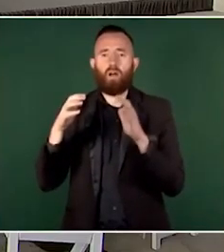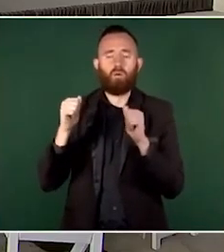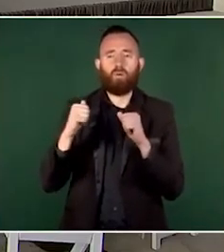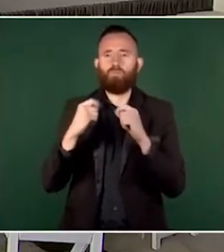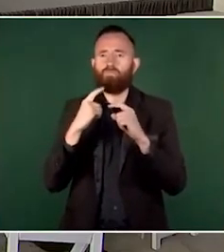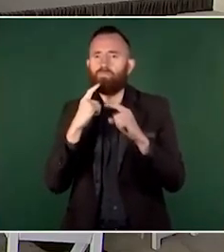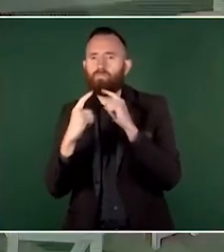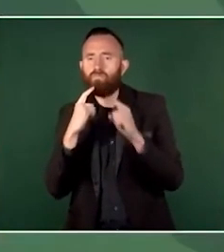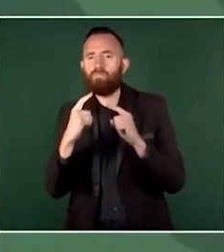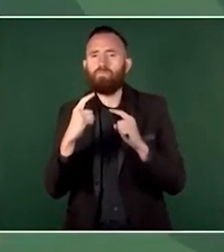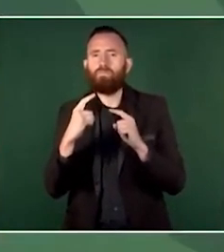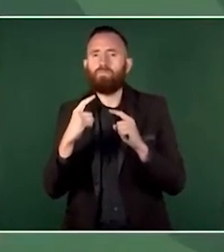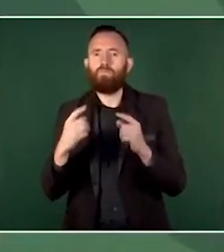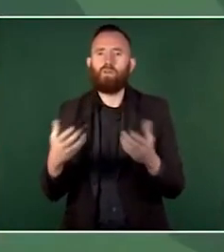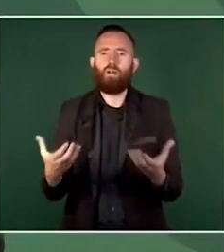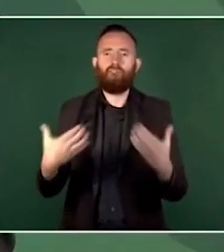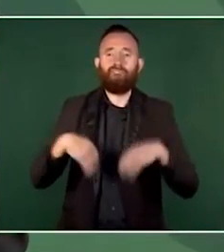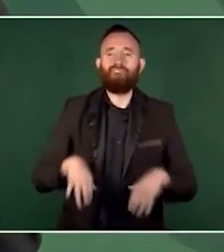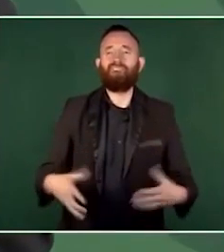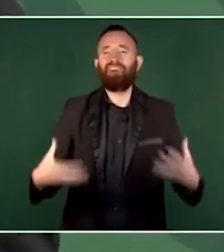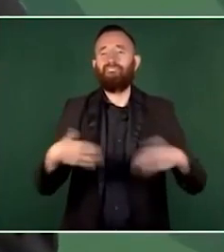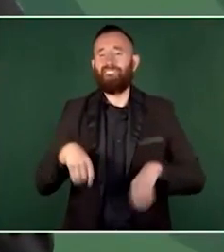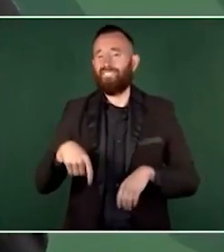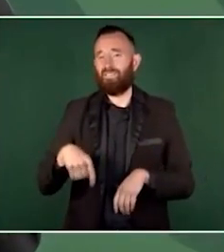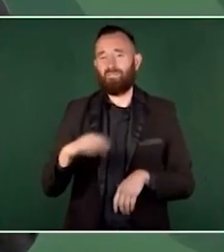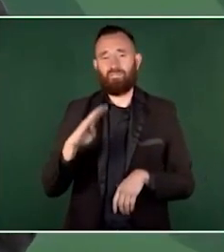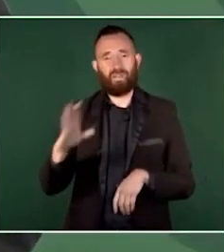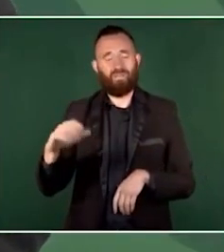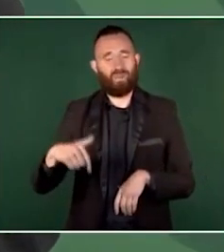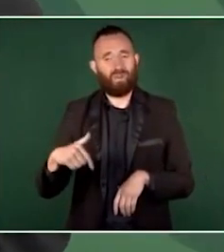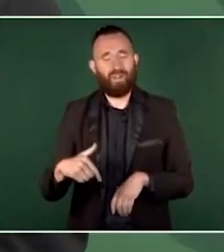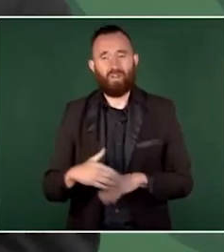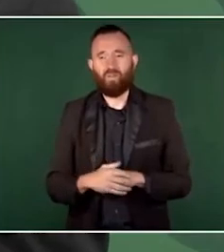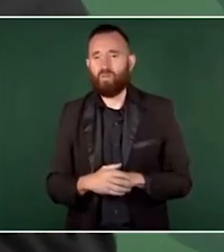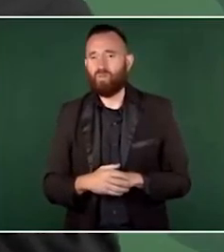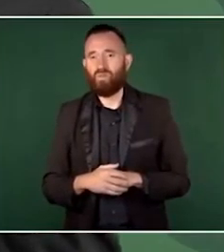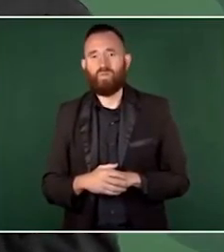California. Y este periódico es el boletín